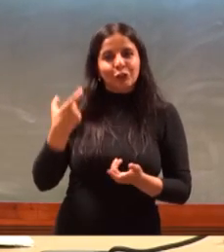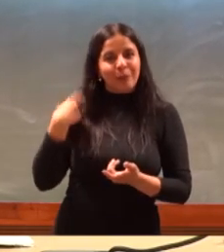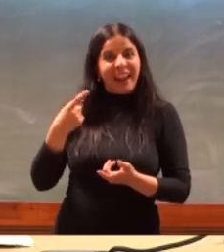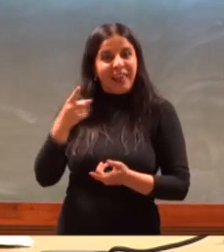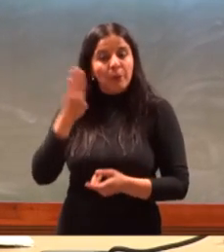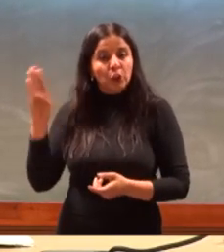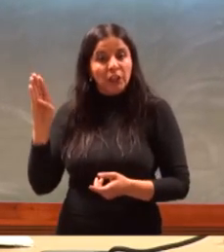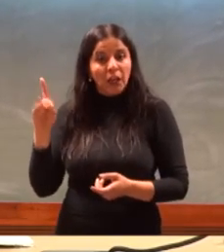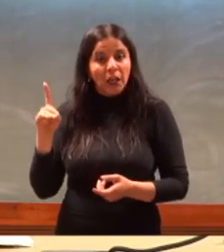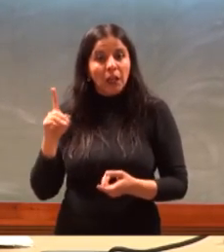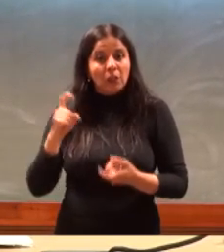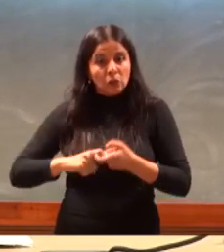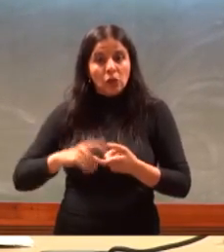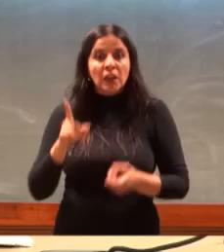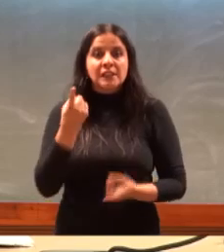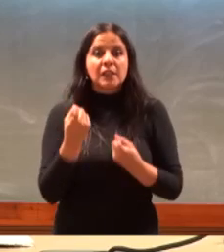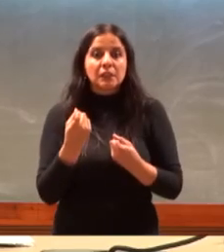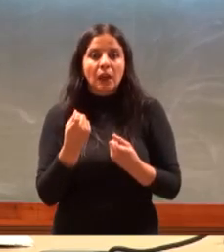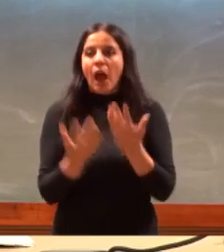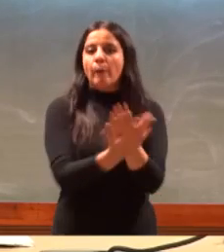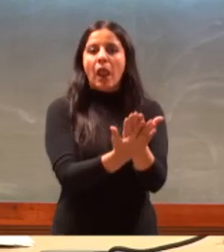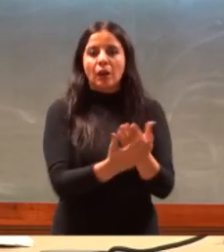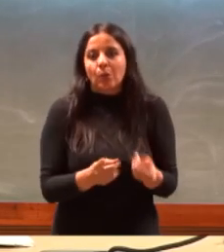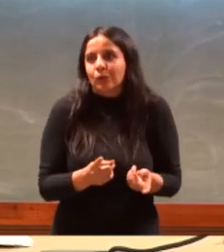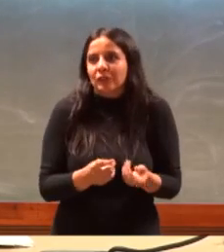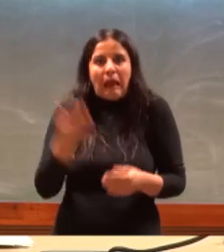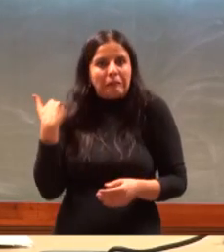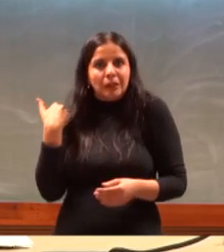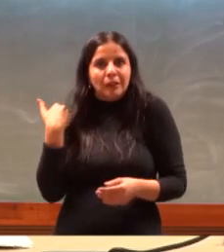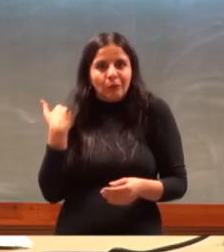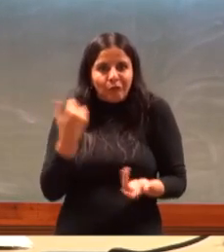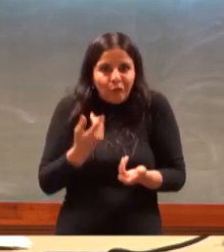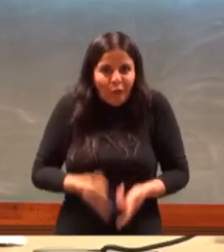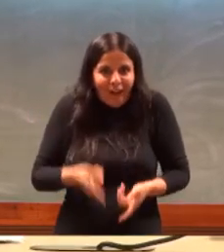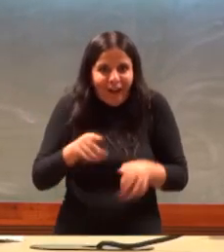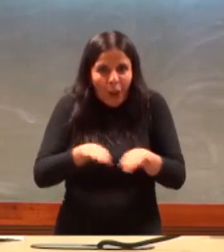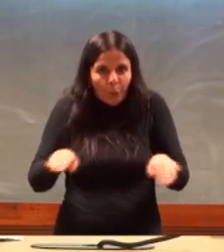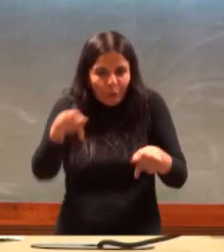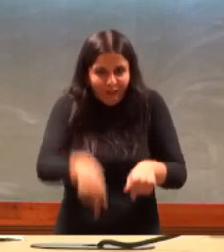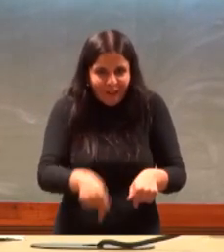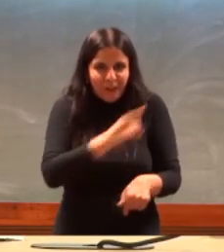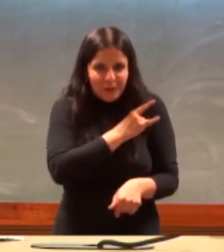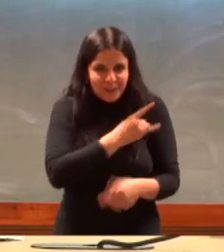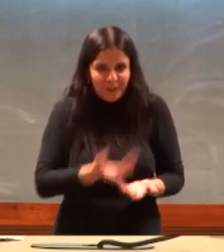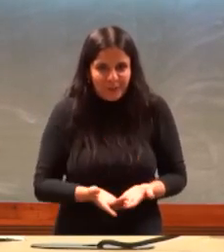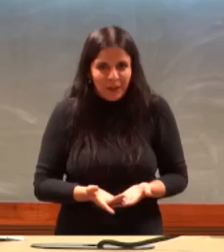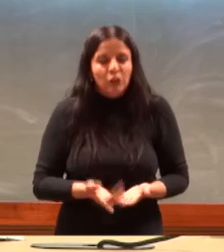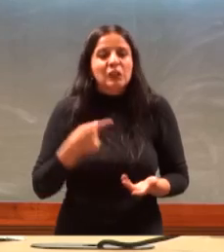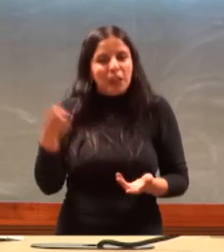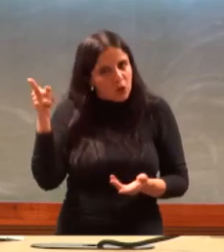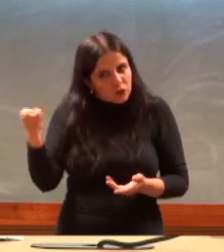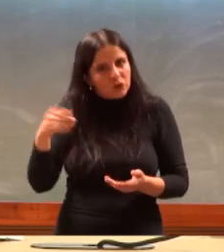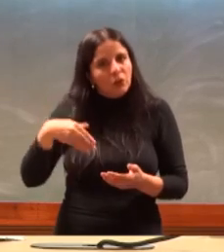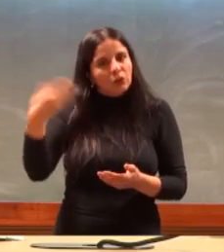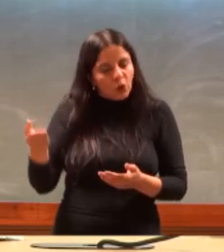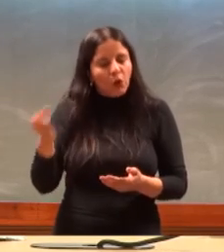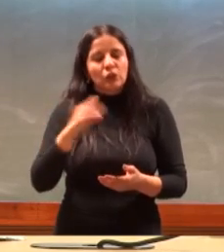facultad queremos incorporar las experiencias y capitales adquiridos por los graduados fuera de la facultad y que participen en reformas de plan de estudios en la